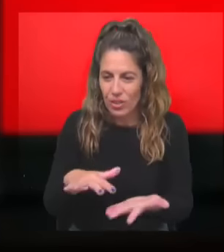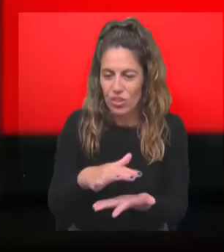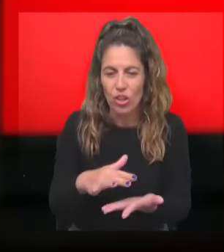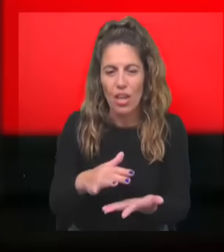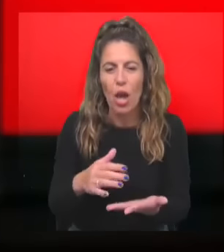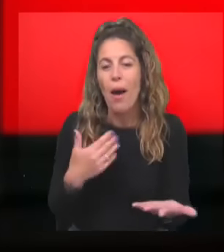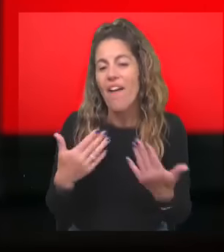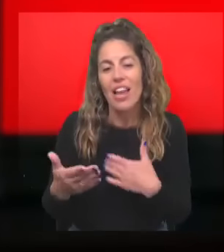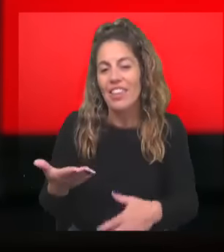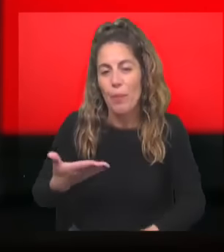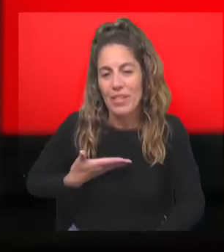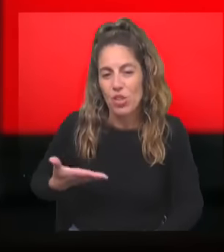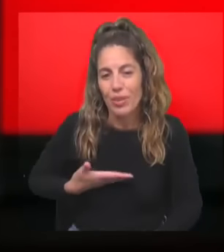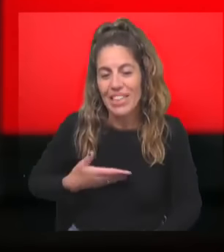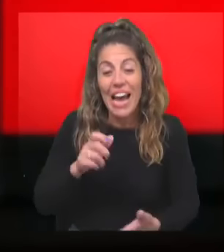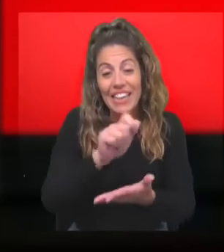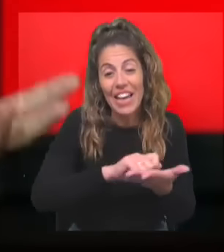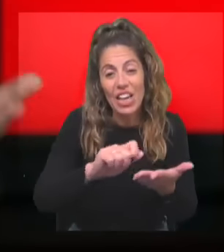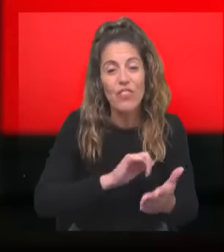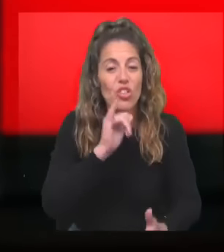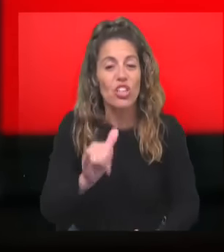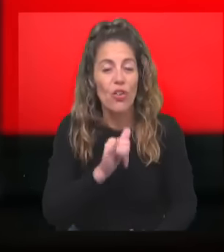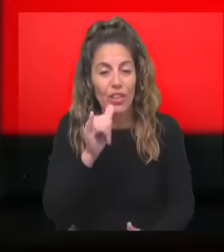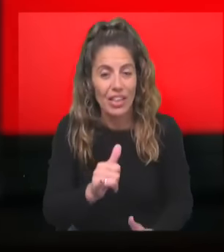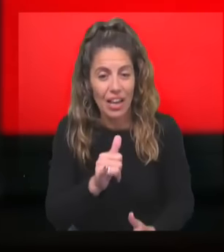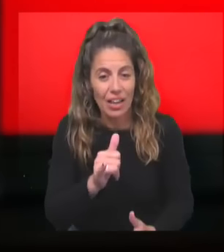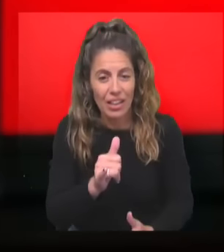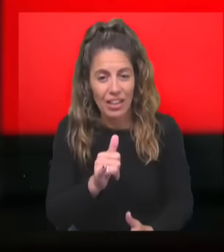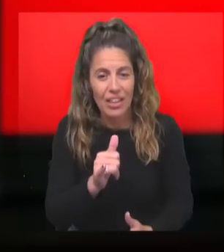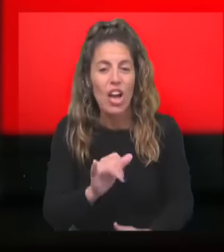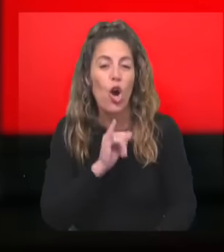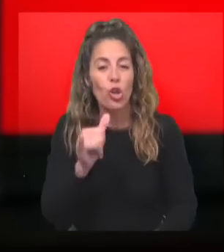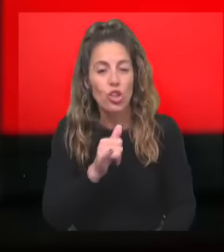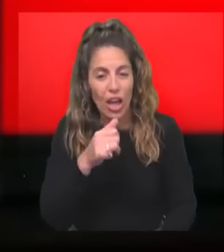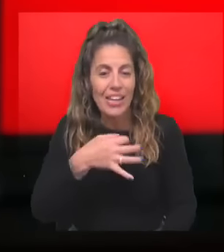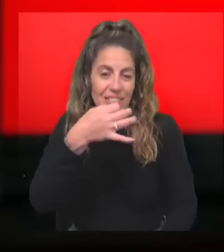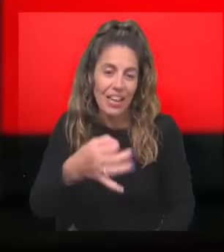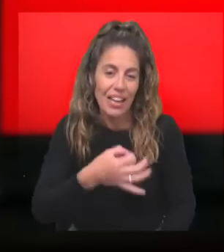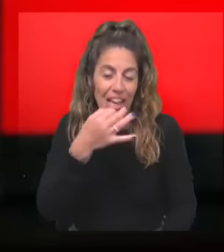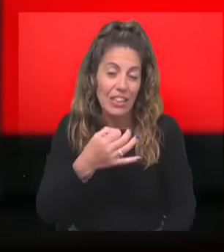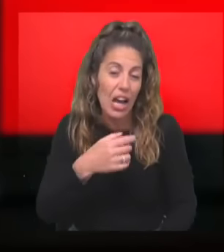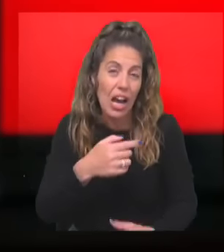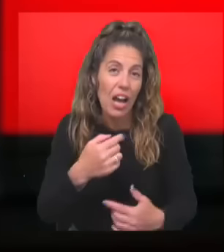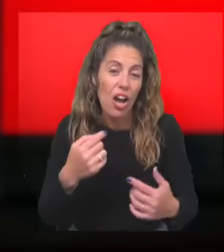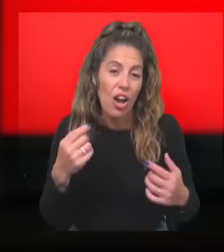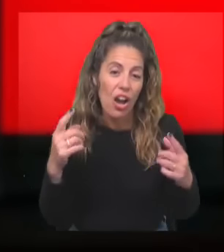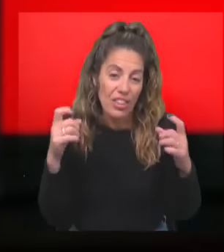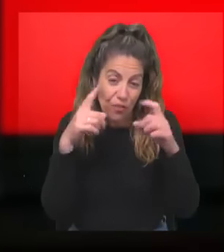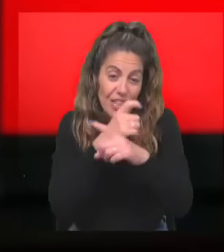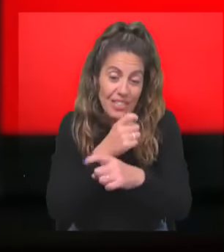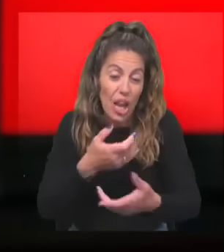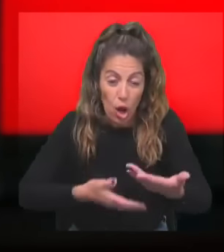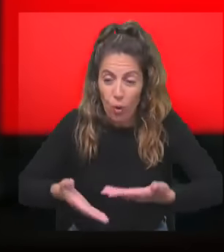de mi sobrina, escribió esa novela, que fue como un acto de sanación, digamos, ¿no? Porque contar estos relatos a veces trágicos y compartirlos